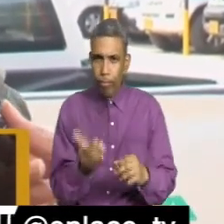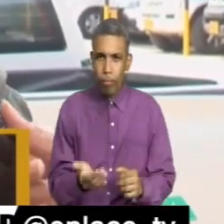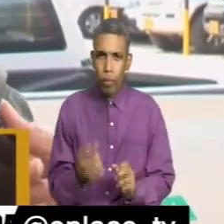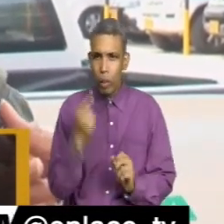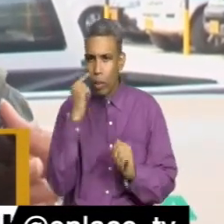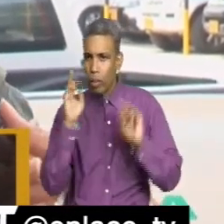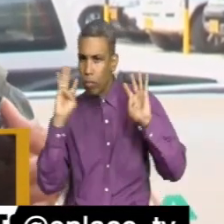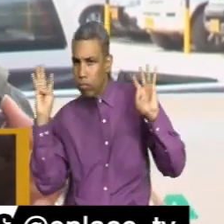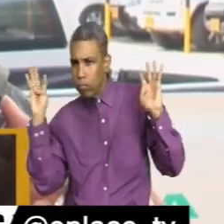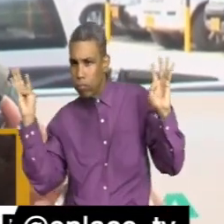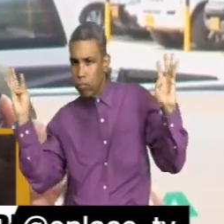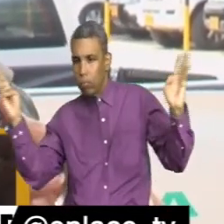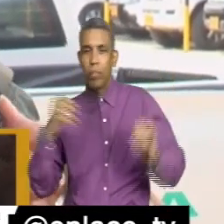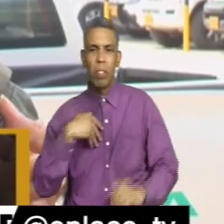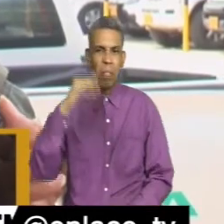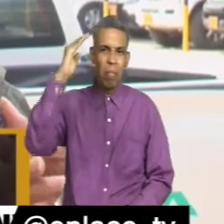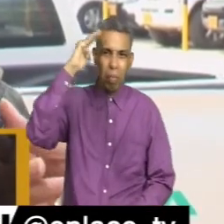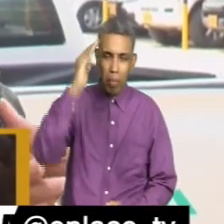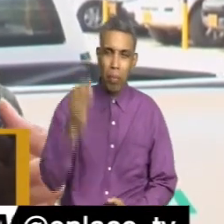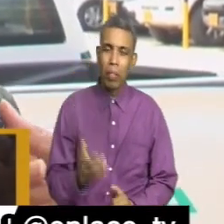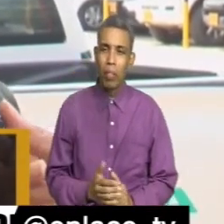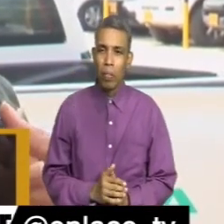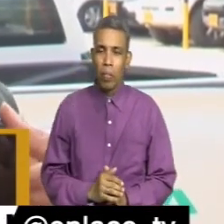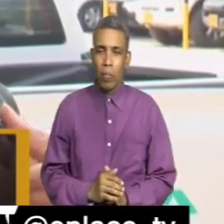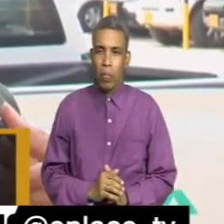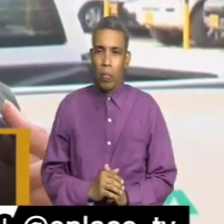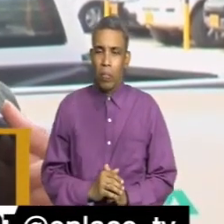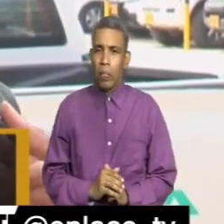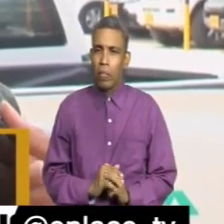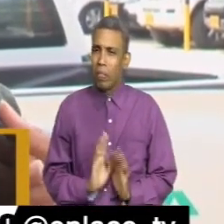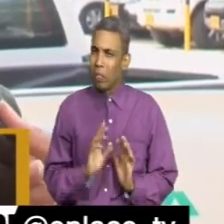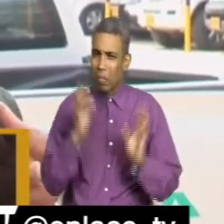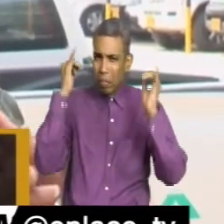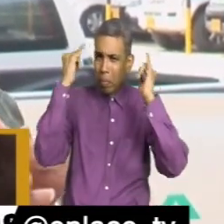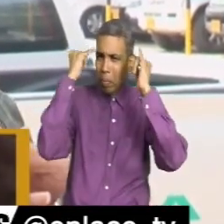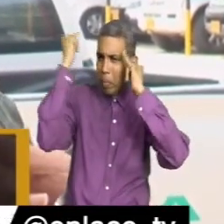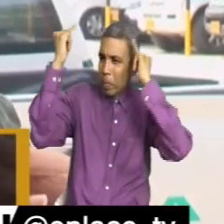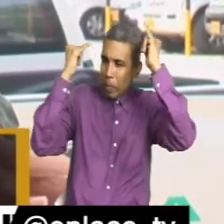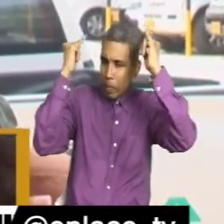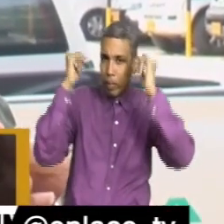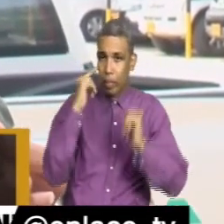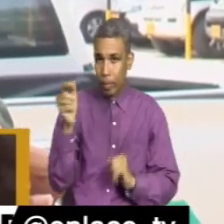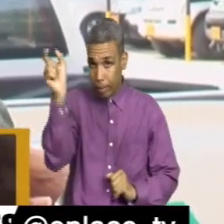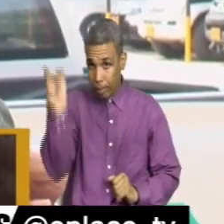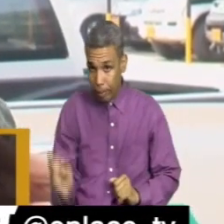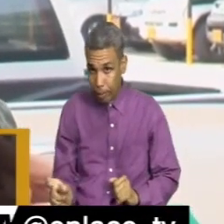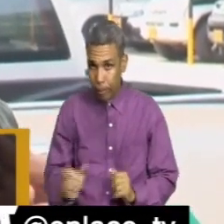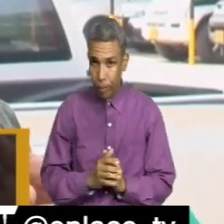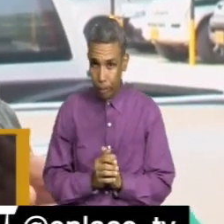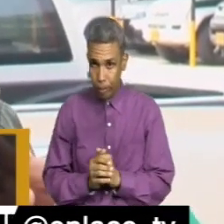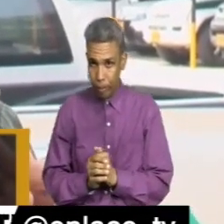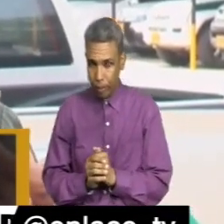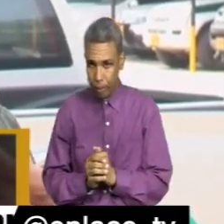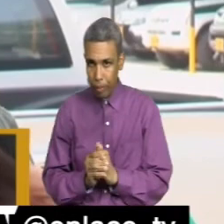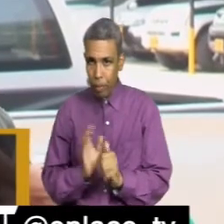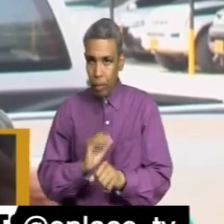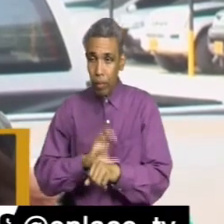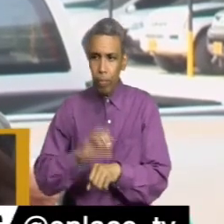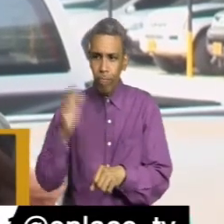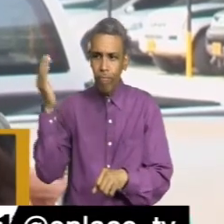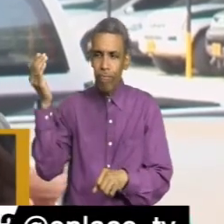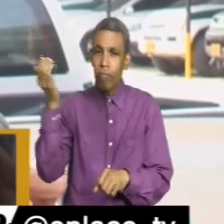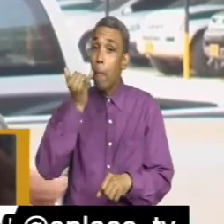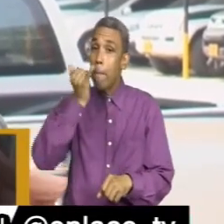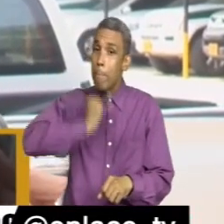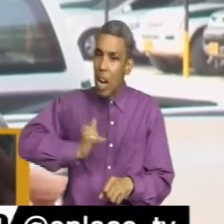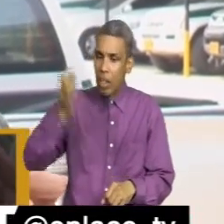con los comandos situacionales, logramos dar captura a una persona que se encuentra requerida por autoridad competente